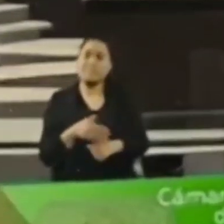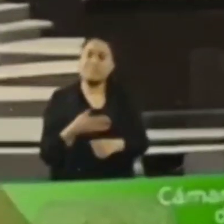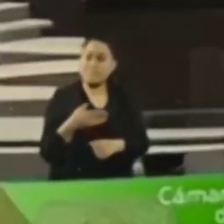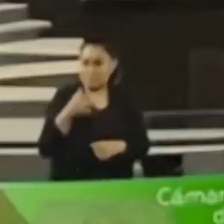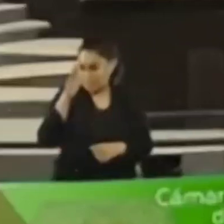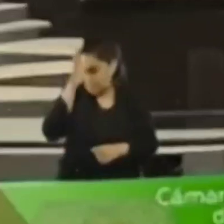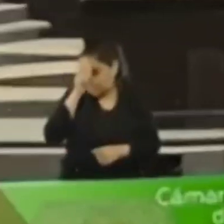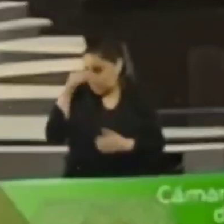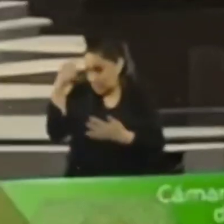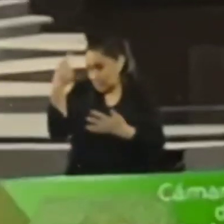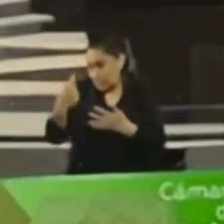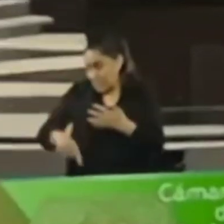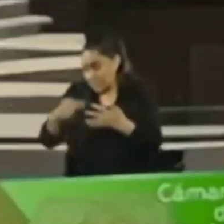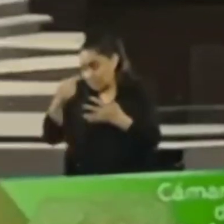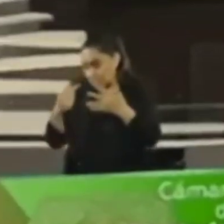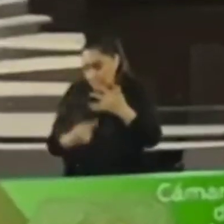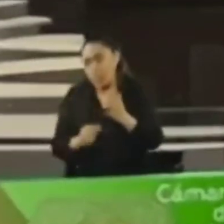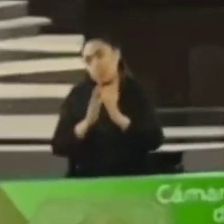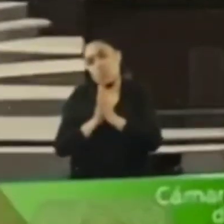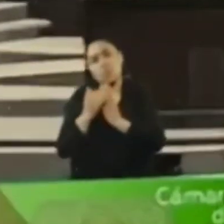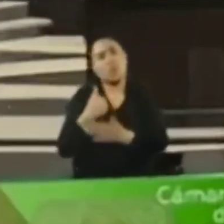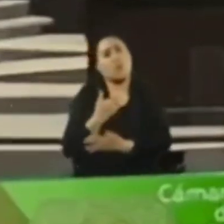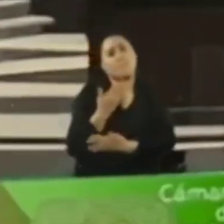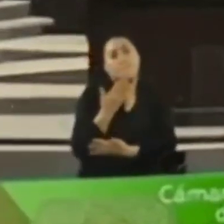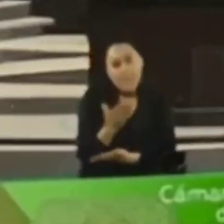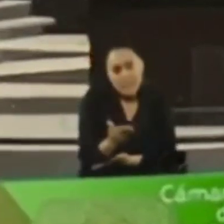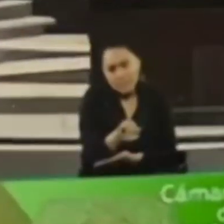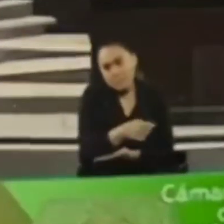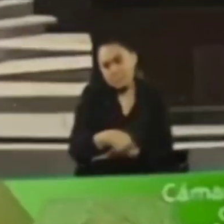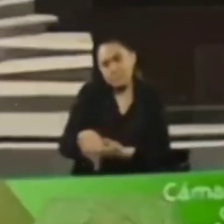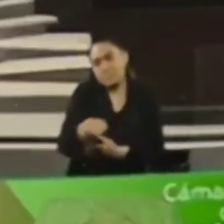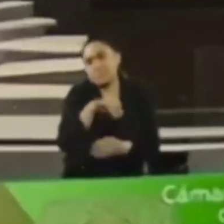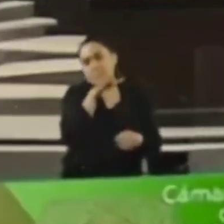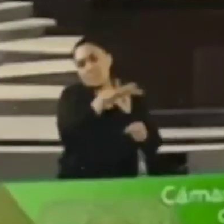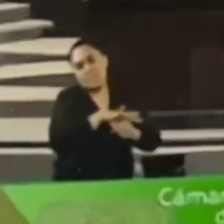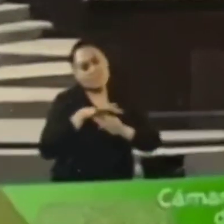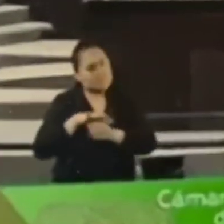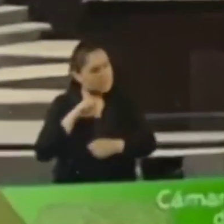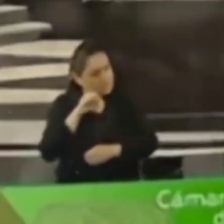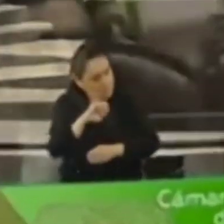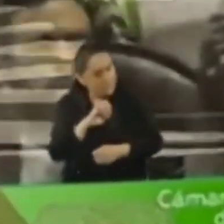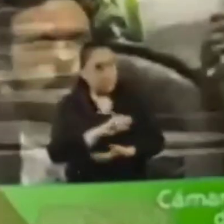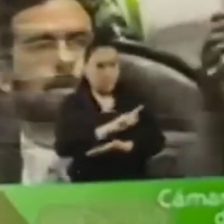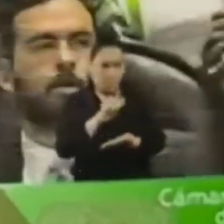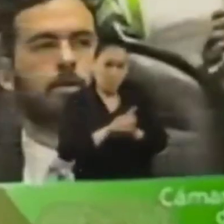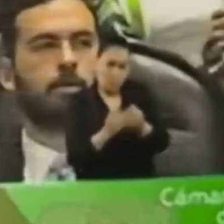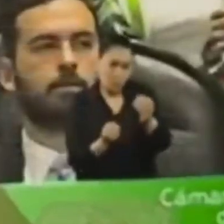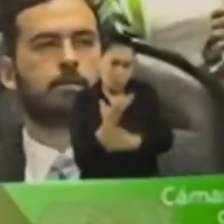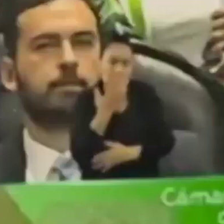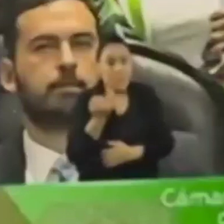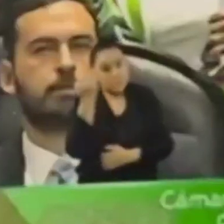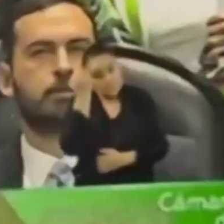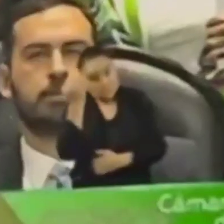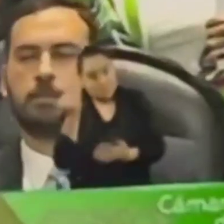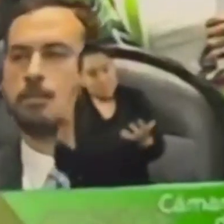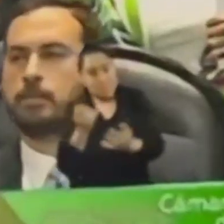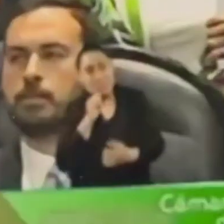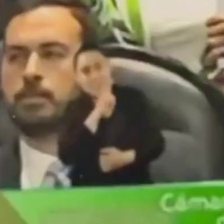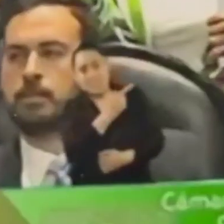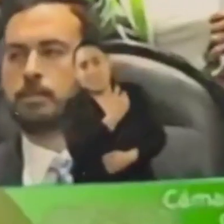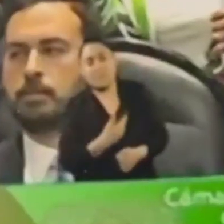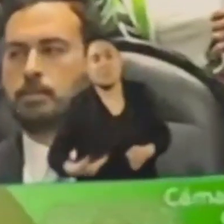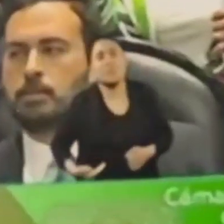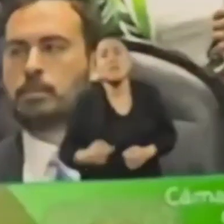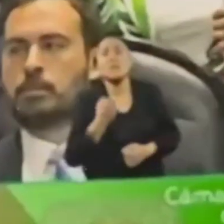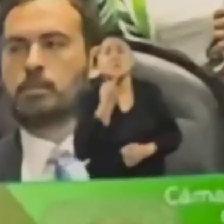encomienda, estamos solicitándoles a todos votar en favor de esta iniciativa de nuestro presidente Andrés Manuel para